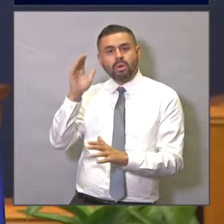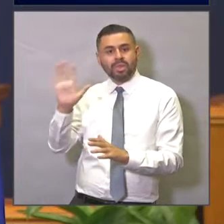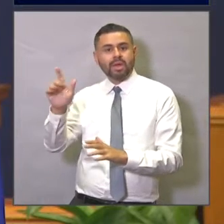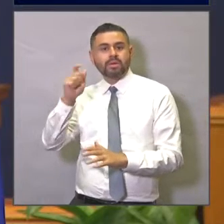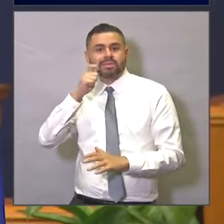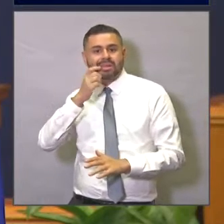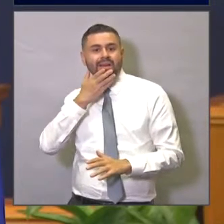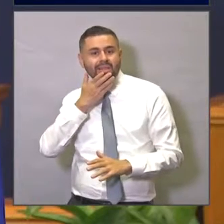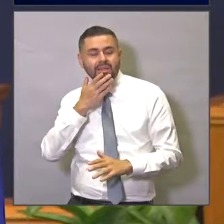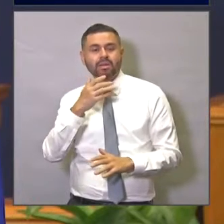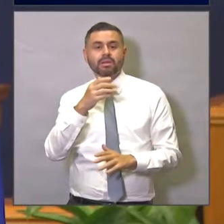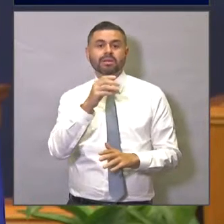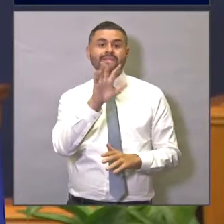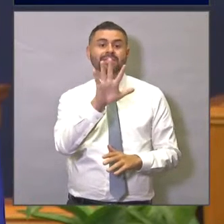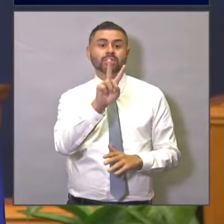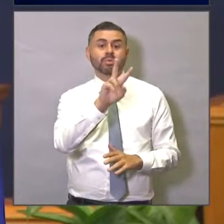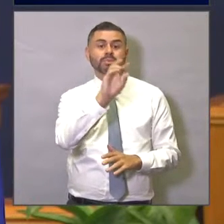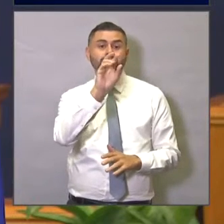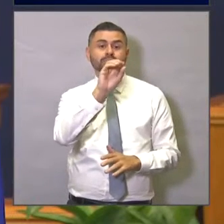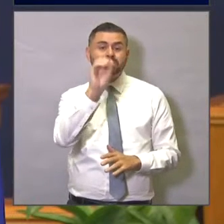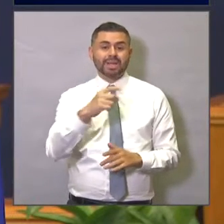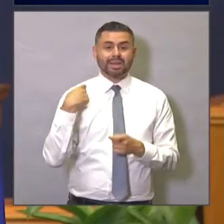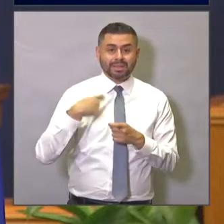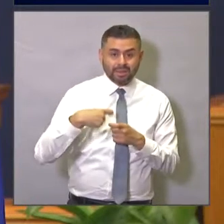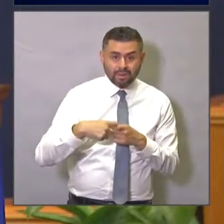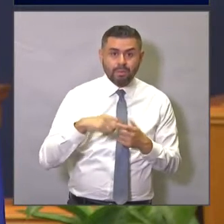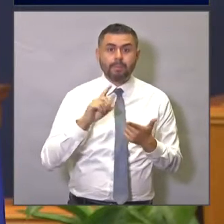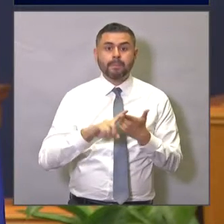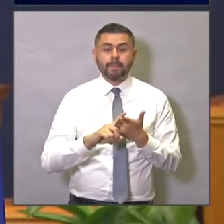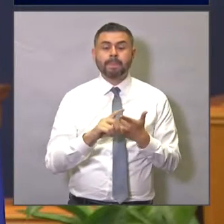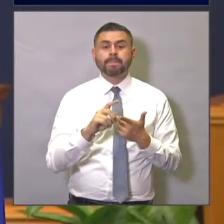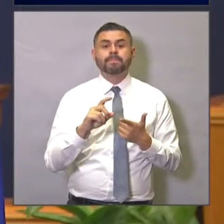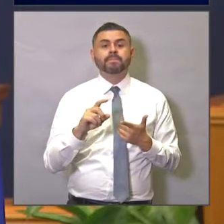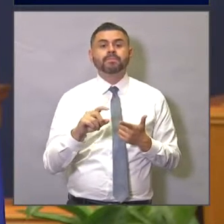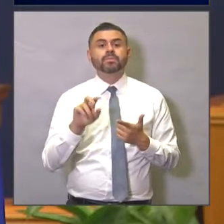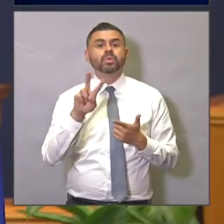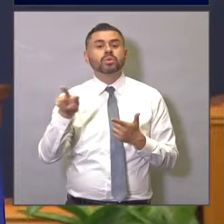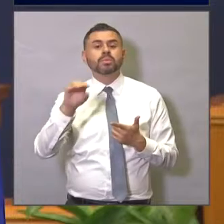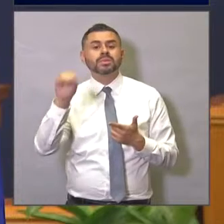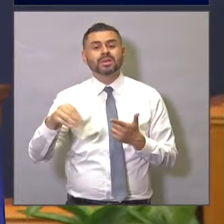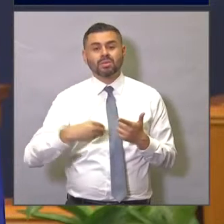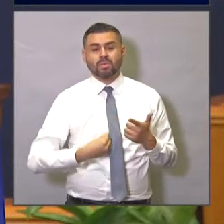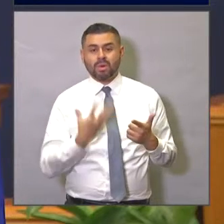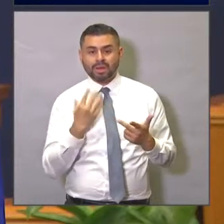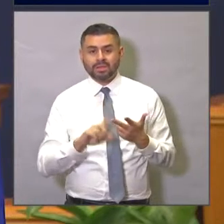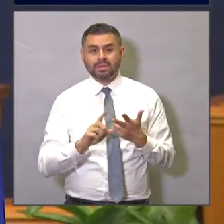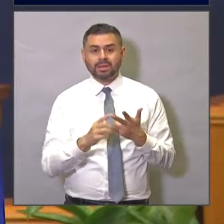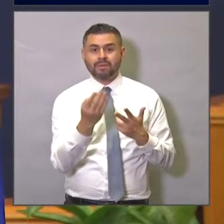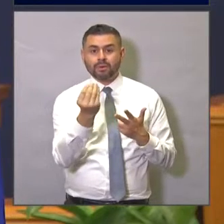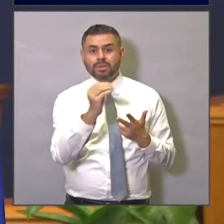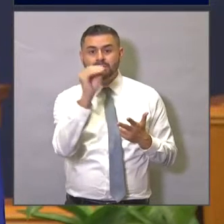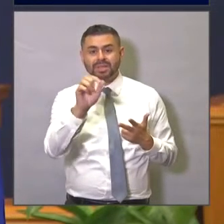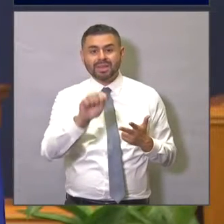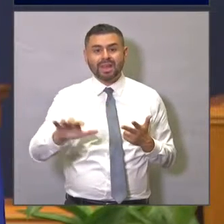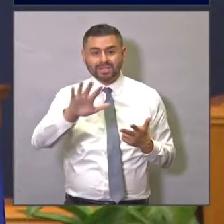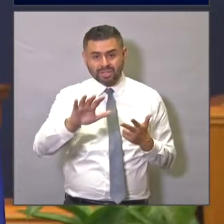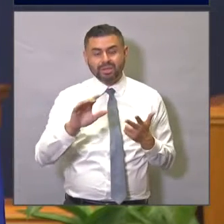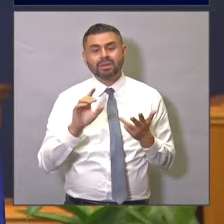52% son latinos, 24% son blancos, 14% son